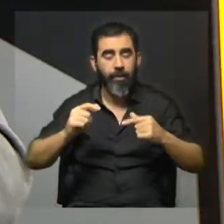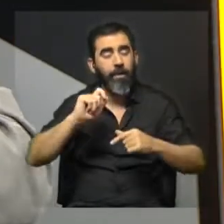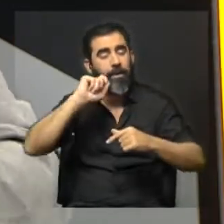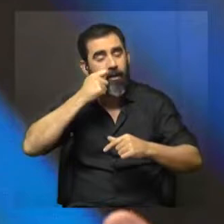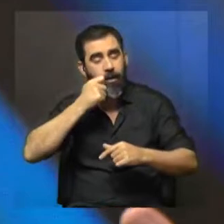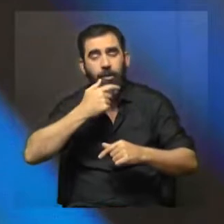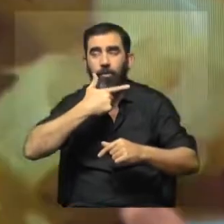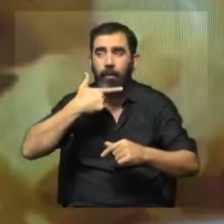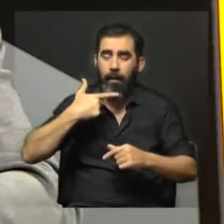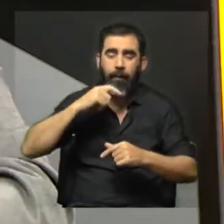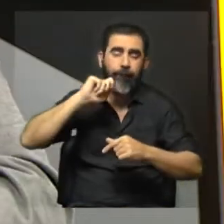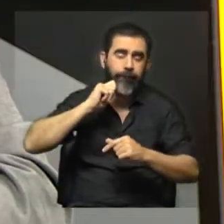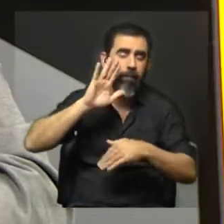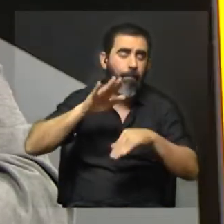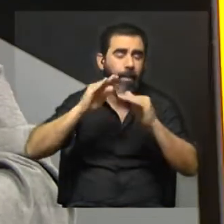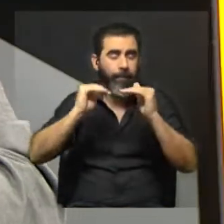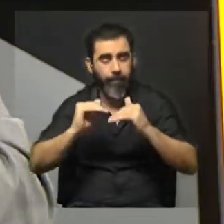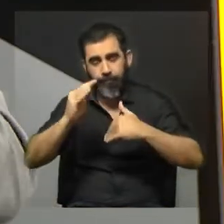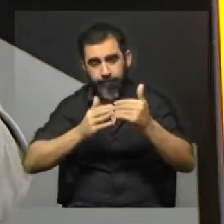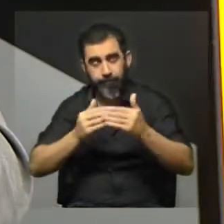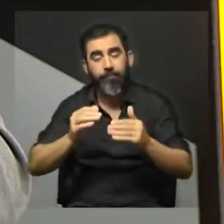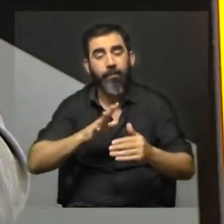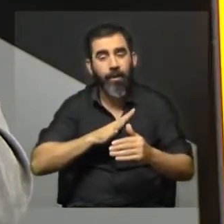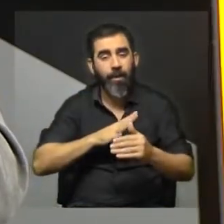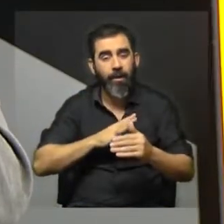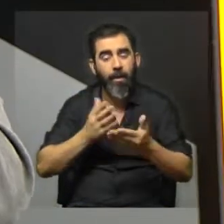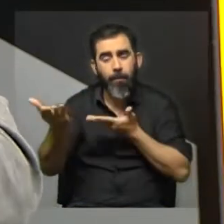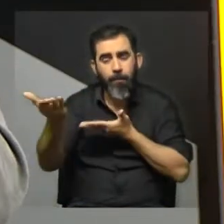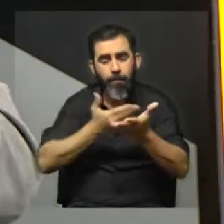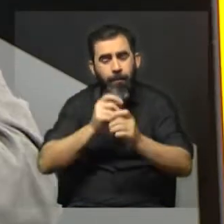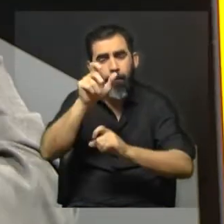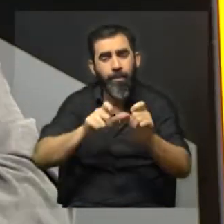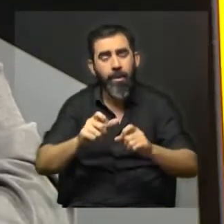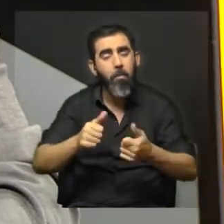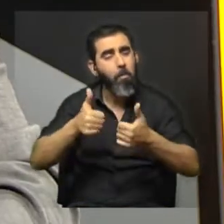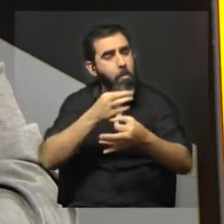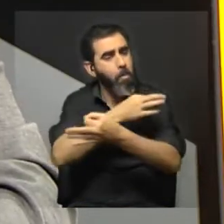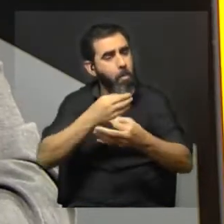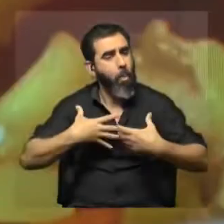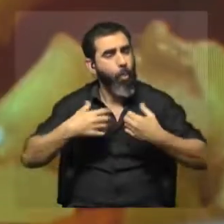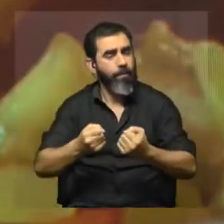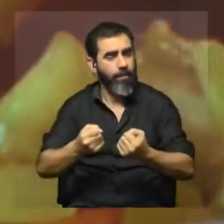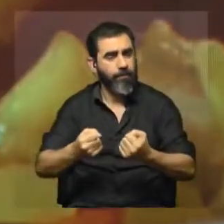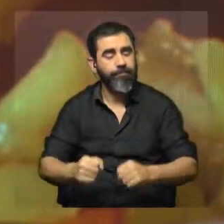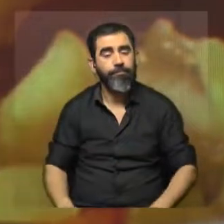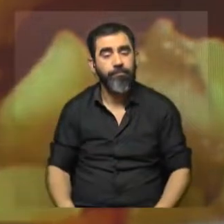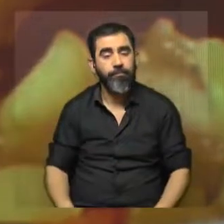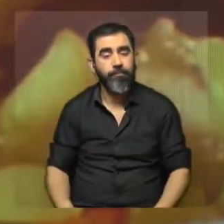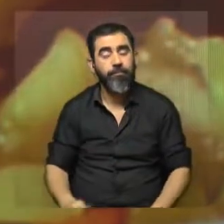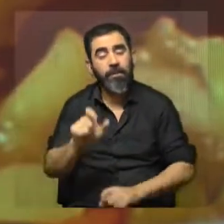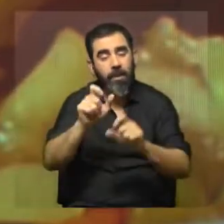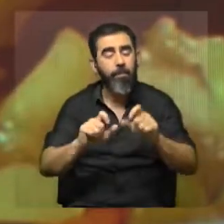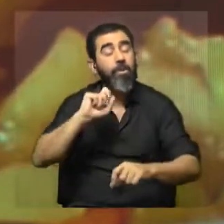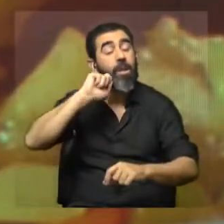me gusta, no me gusta más. ¿Tenés feedback de gente que dice, bueno, me hizo bien? Sí, la gente le gusta, tiene